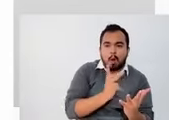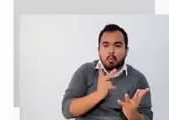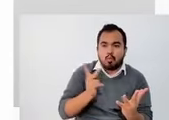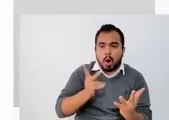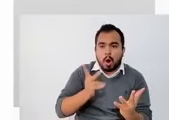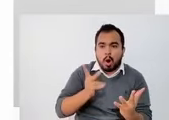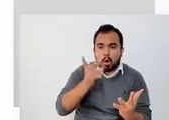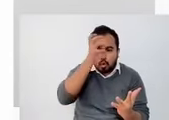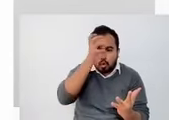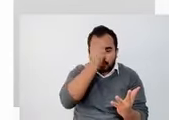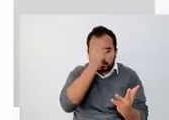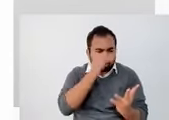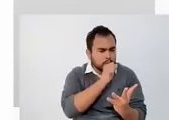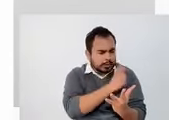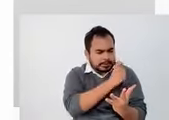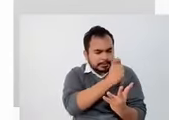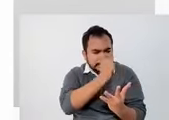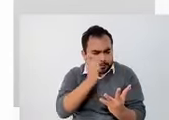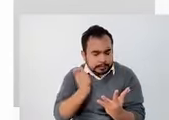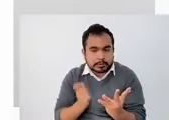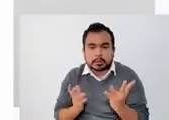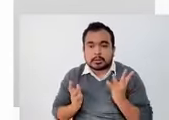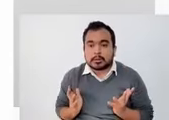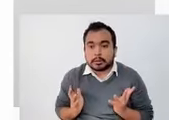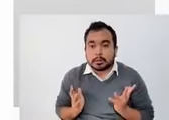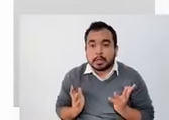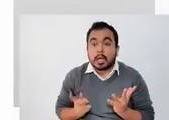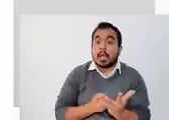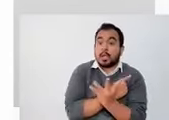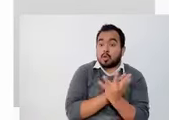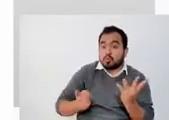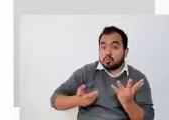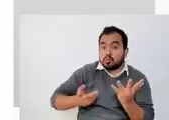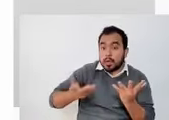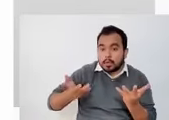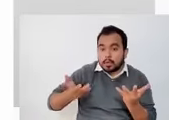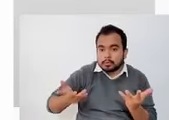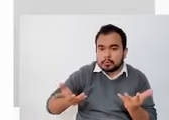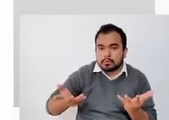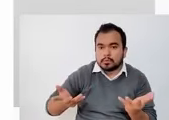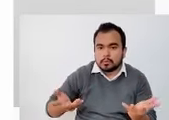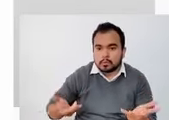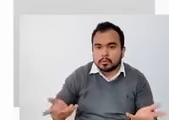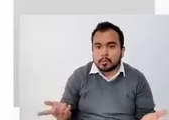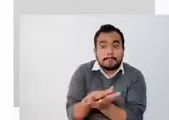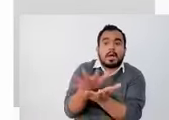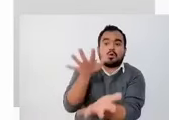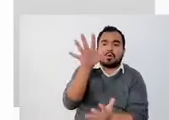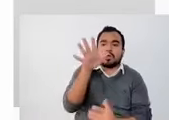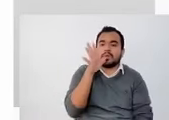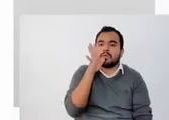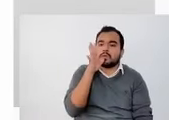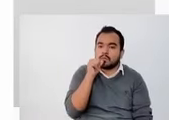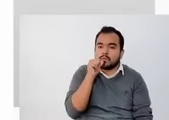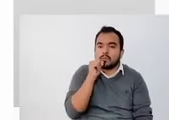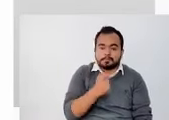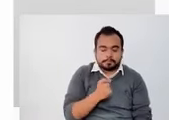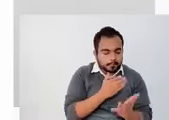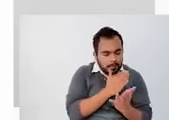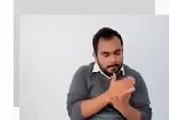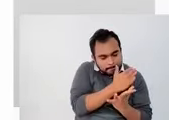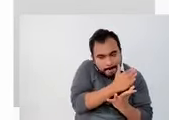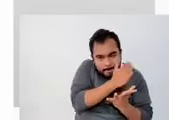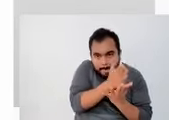los demás. No podrías replicar lo que ellos hacen. Bueno, habrá gente que pueda, pero la mayoría no puede, sino que son ramas concretas, pero